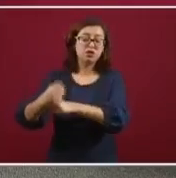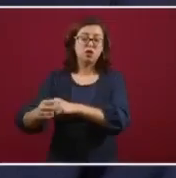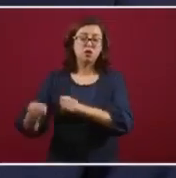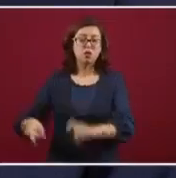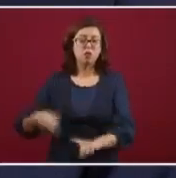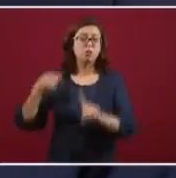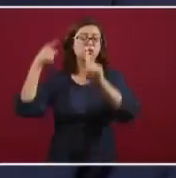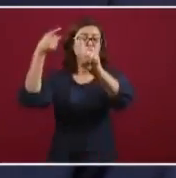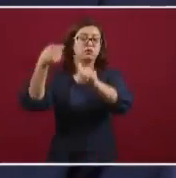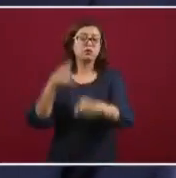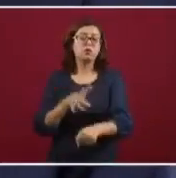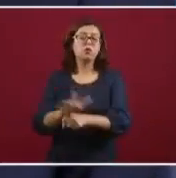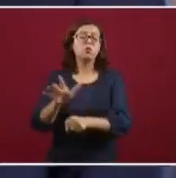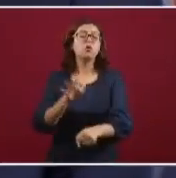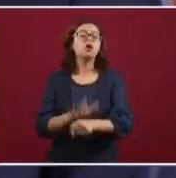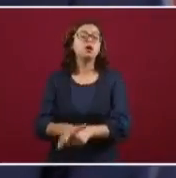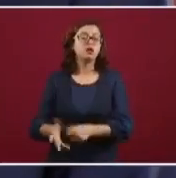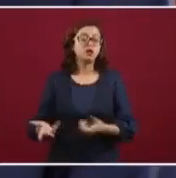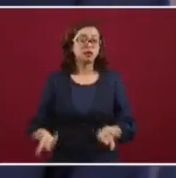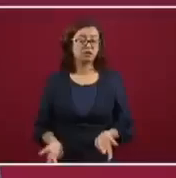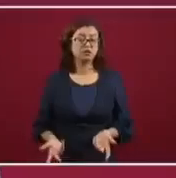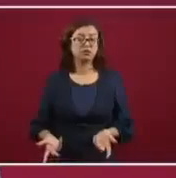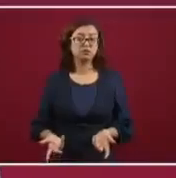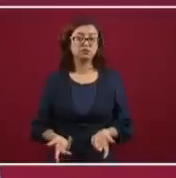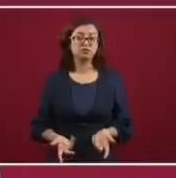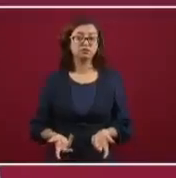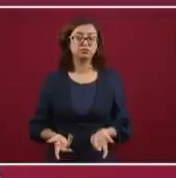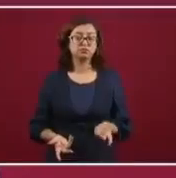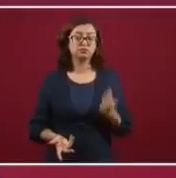por no